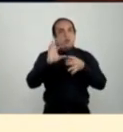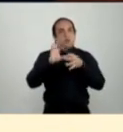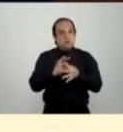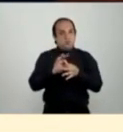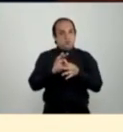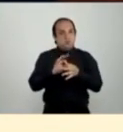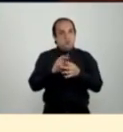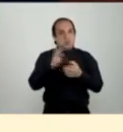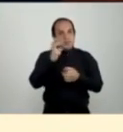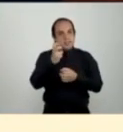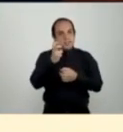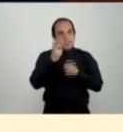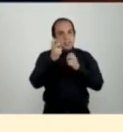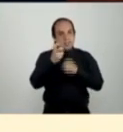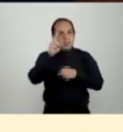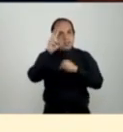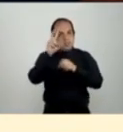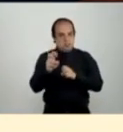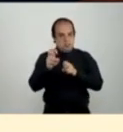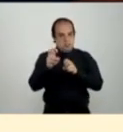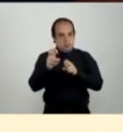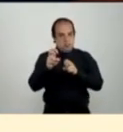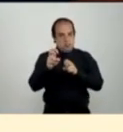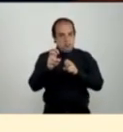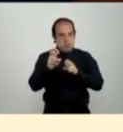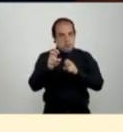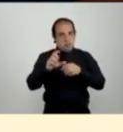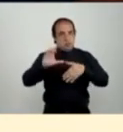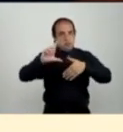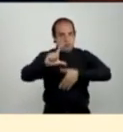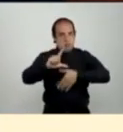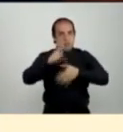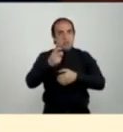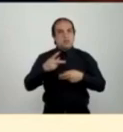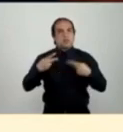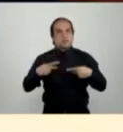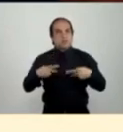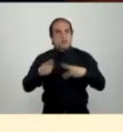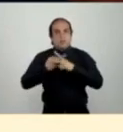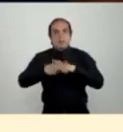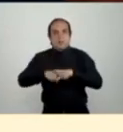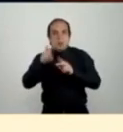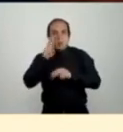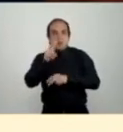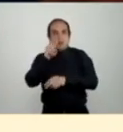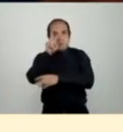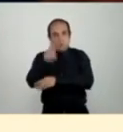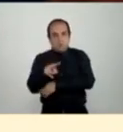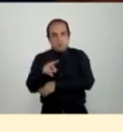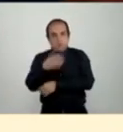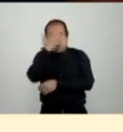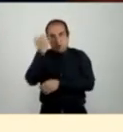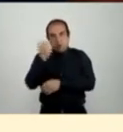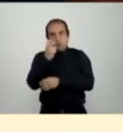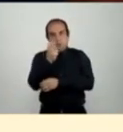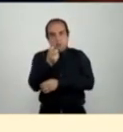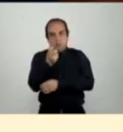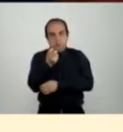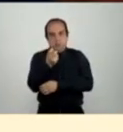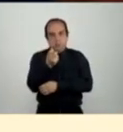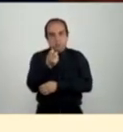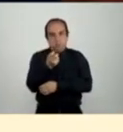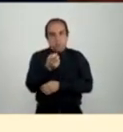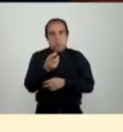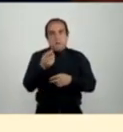latinoamericana. Entonces, esos personajes empiezan a contar la verdad que no sale en los periódicos. Tus novelas